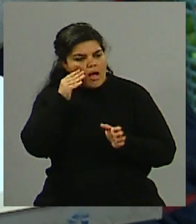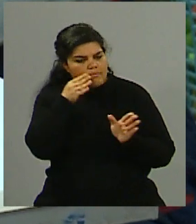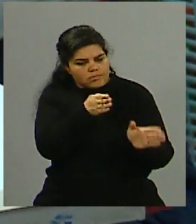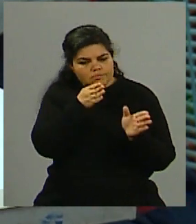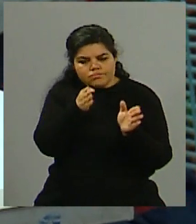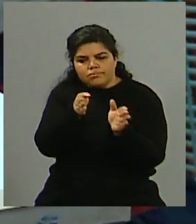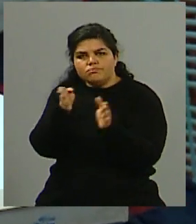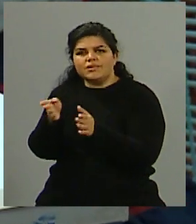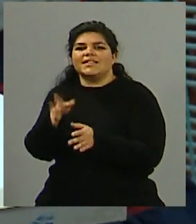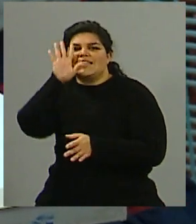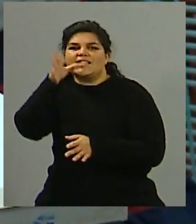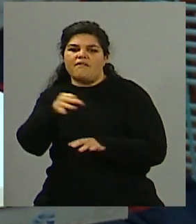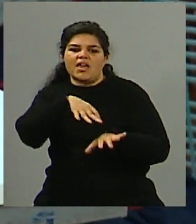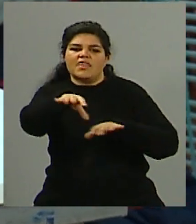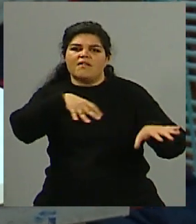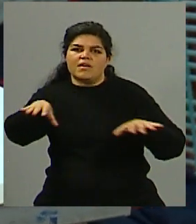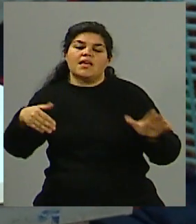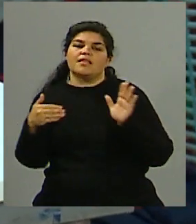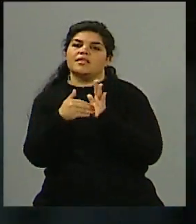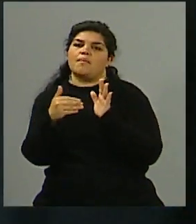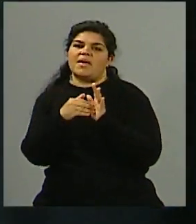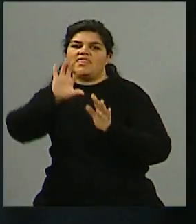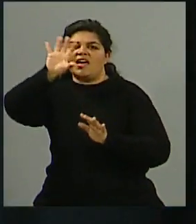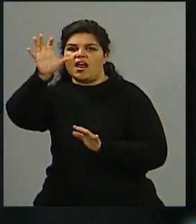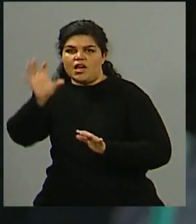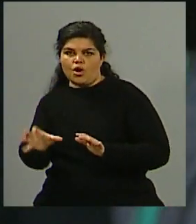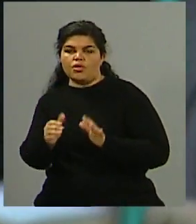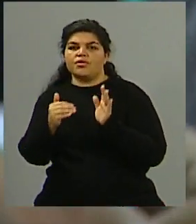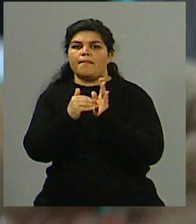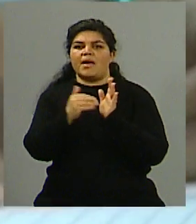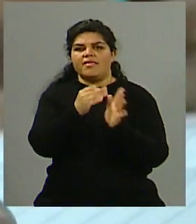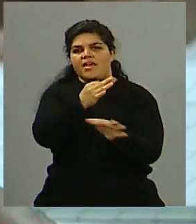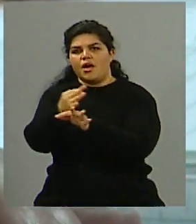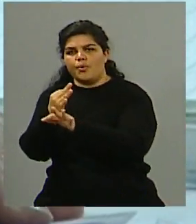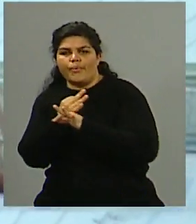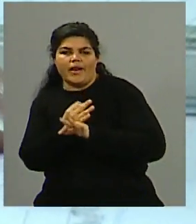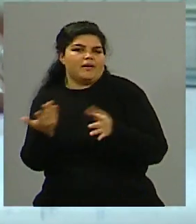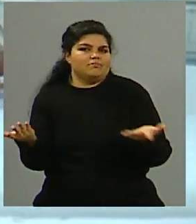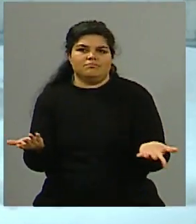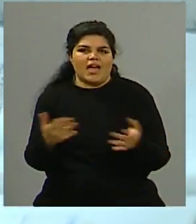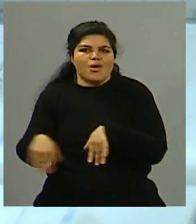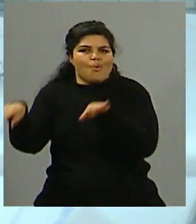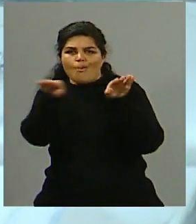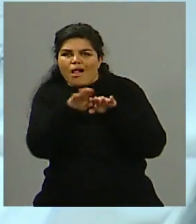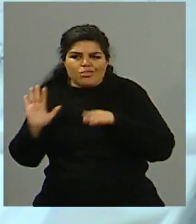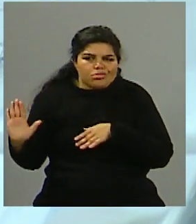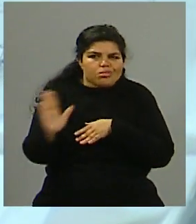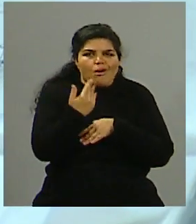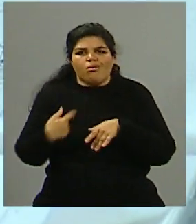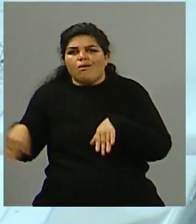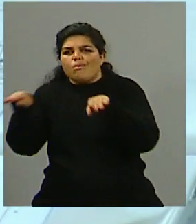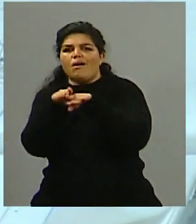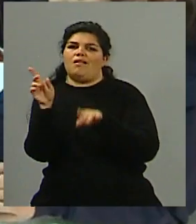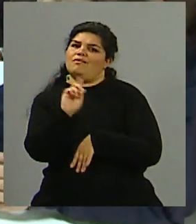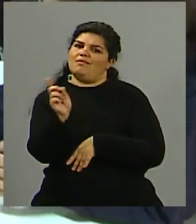mirarla en cada lugar, en cada región, en cada escuela, porque los puntos de partida de los chicos no son los